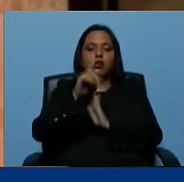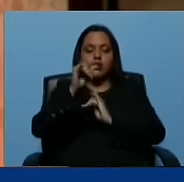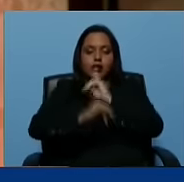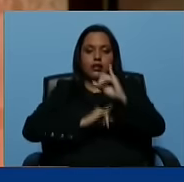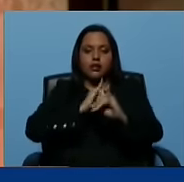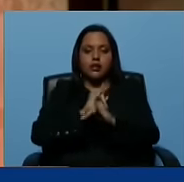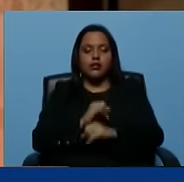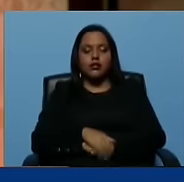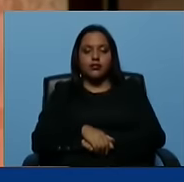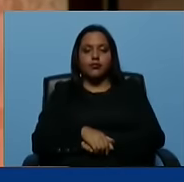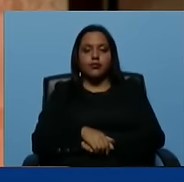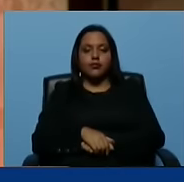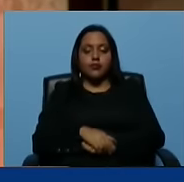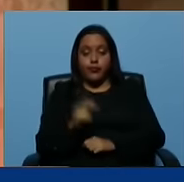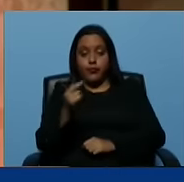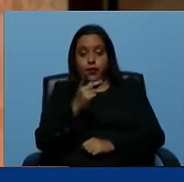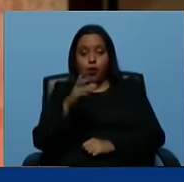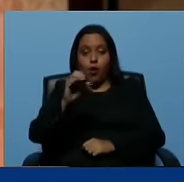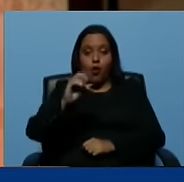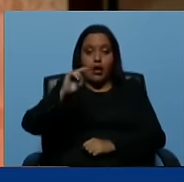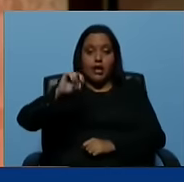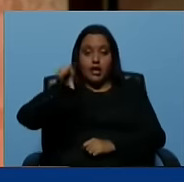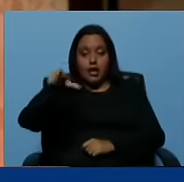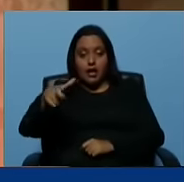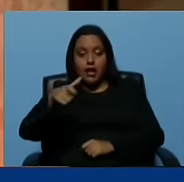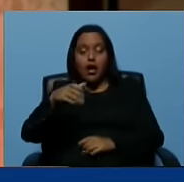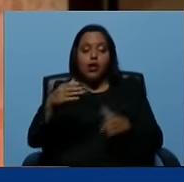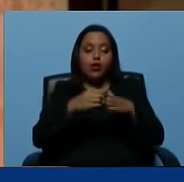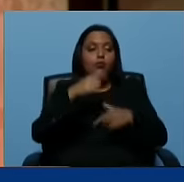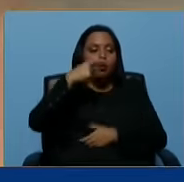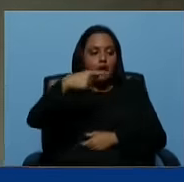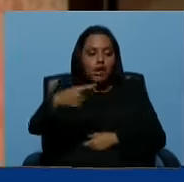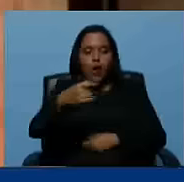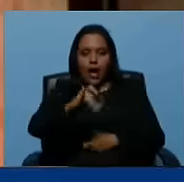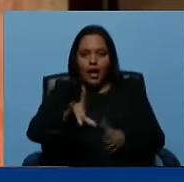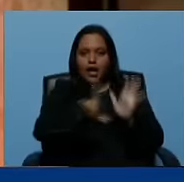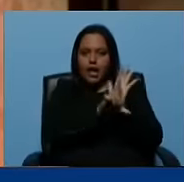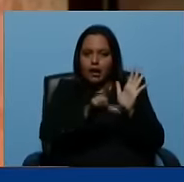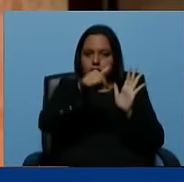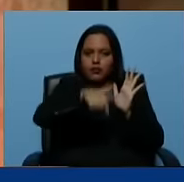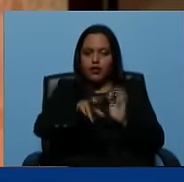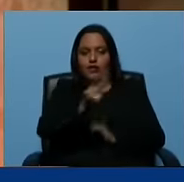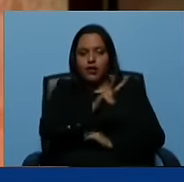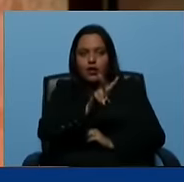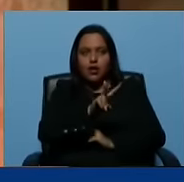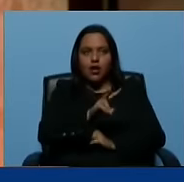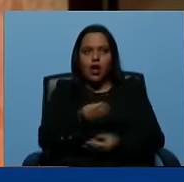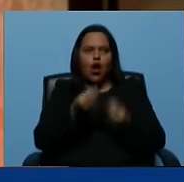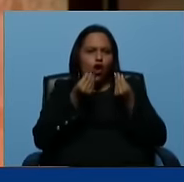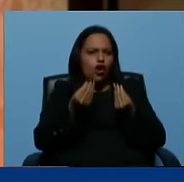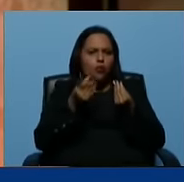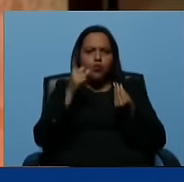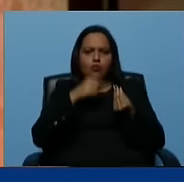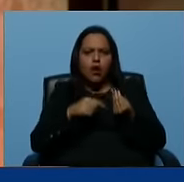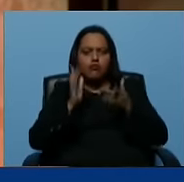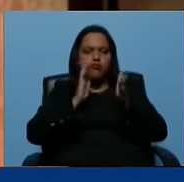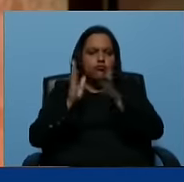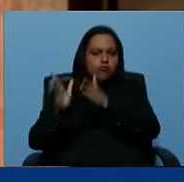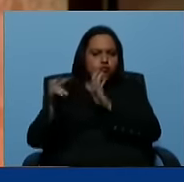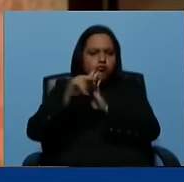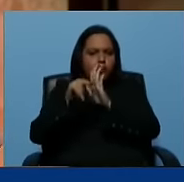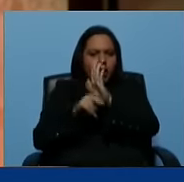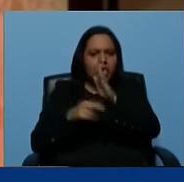la ONG, si los partidos políticos están reglamentados por la ley de partidos políticos de Venezuela, ¿cómo no van a estar reglamentadas organizaciones